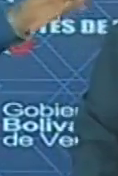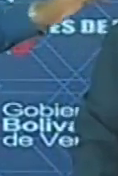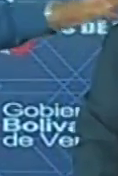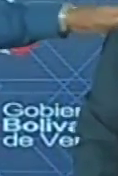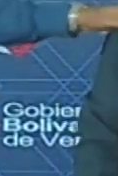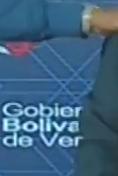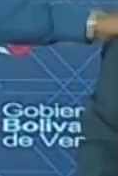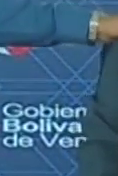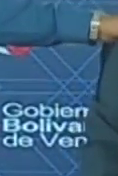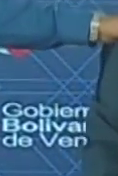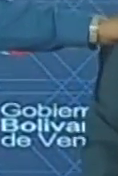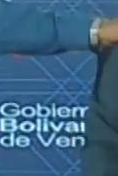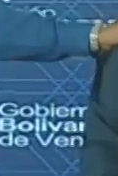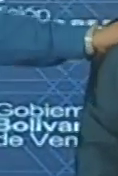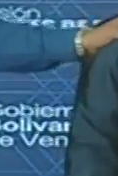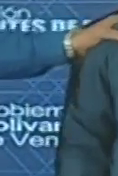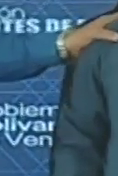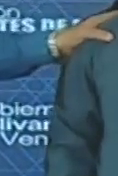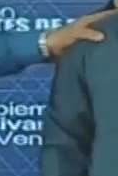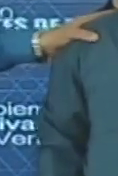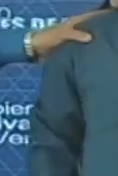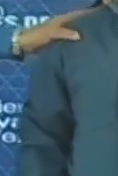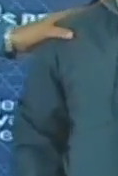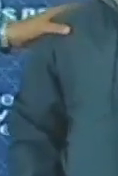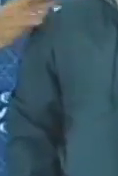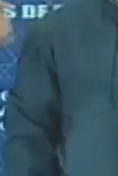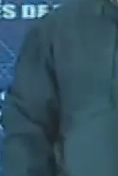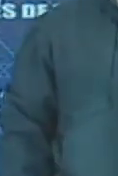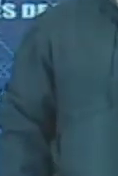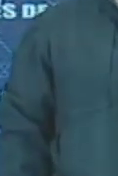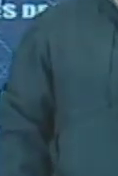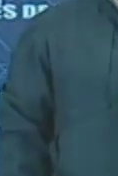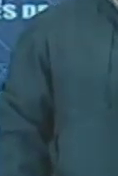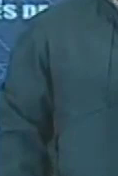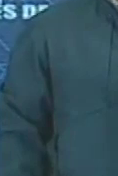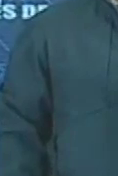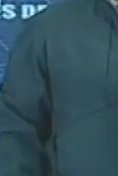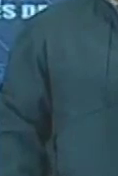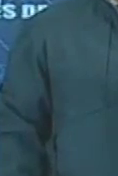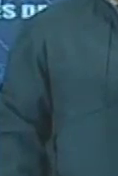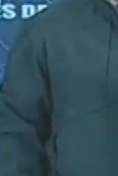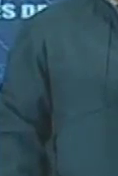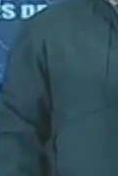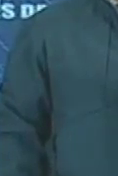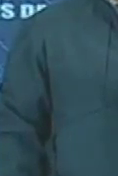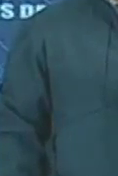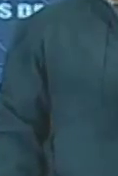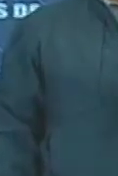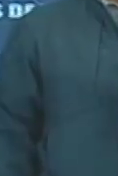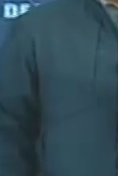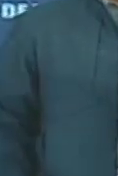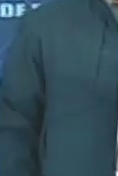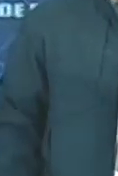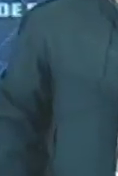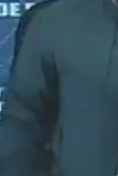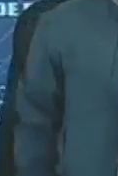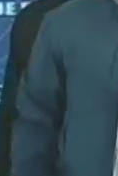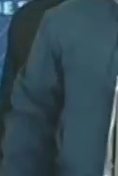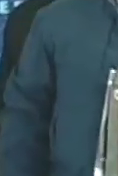Hoy es 20 hoy. Tienen 15 días de permiso para que vayan a disfrutar sus